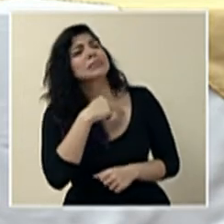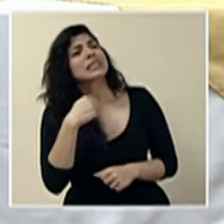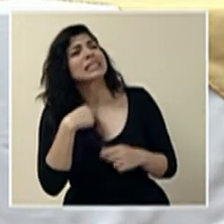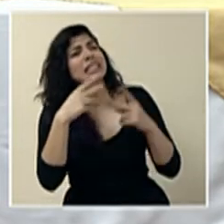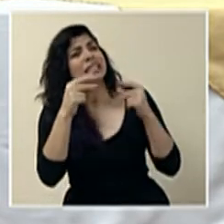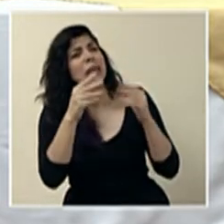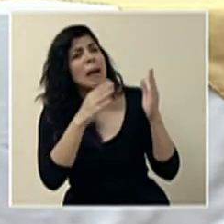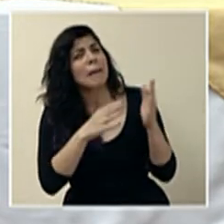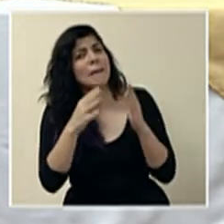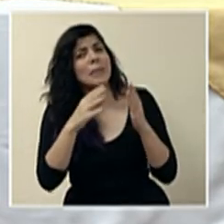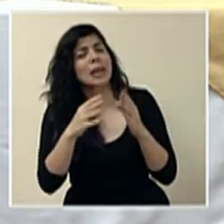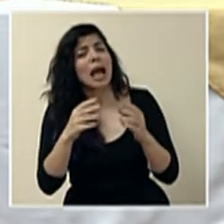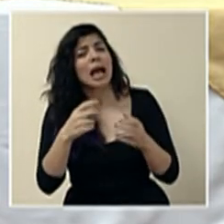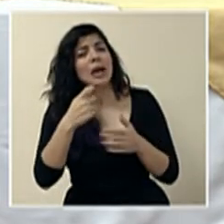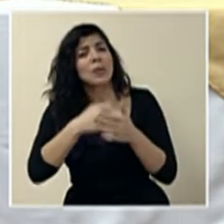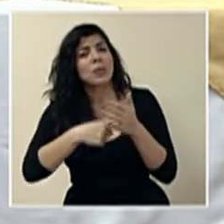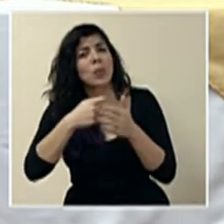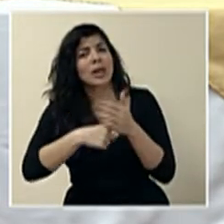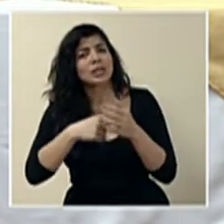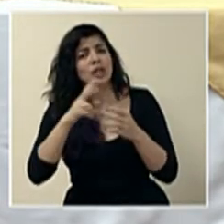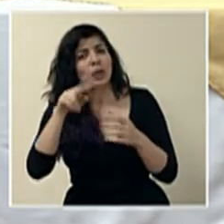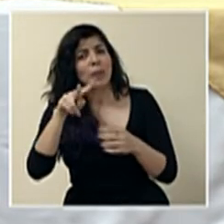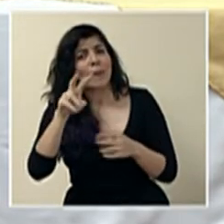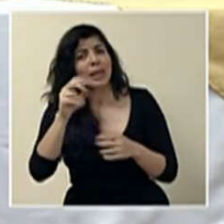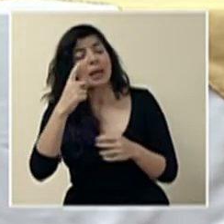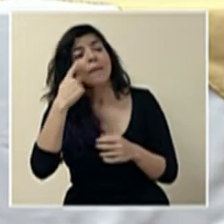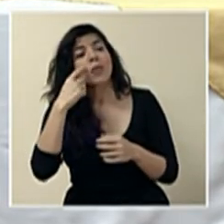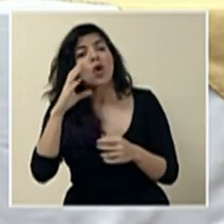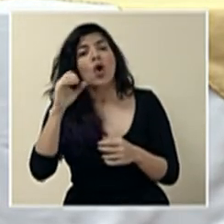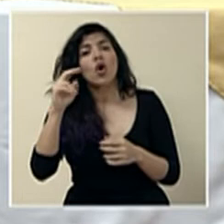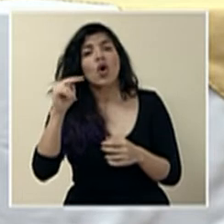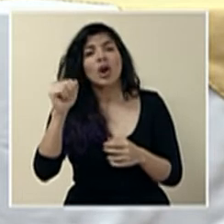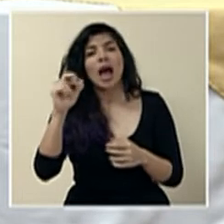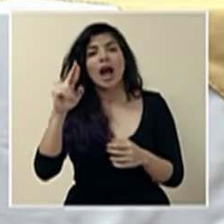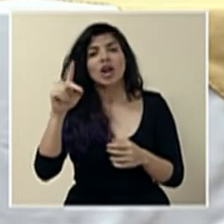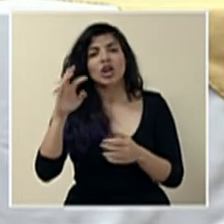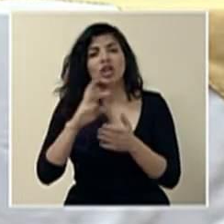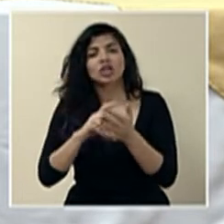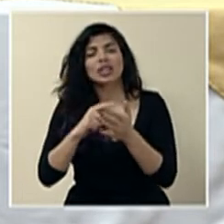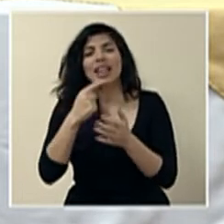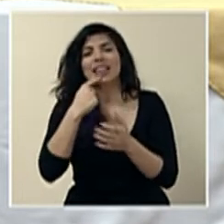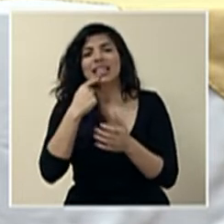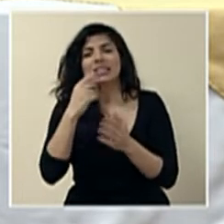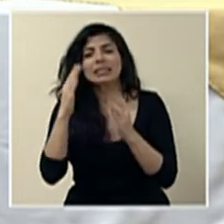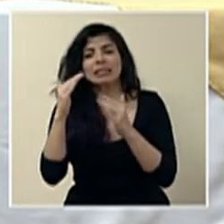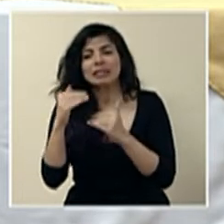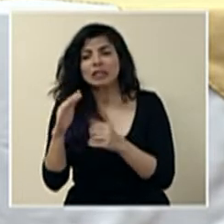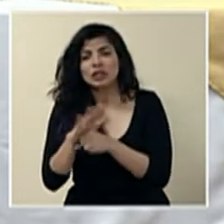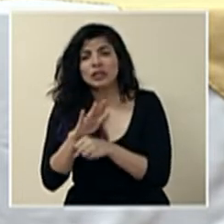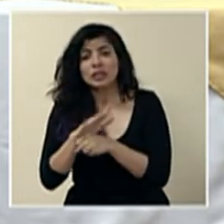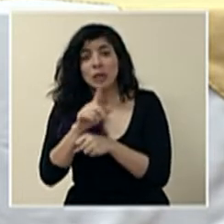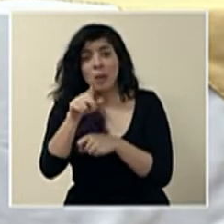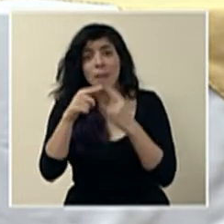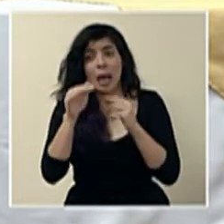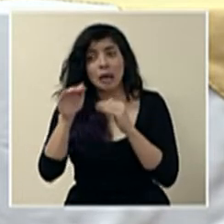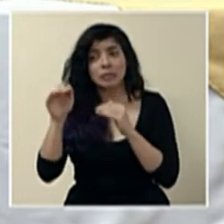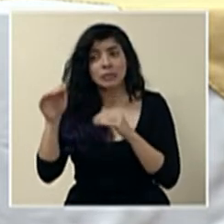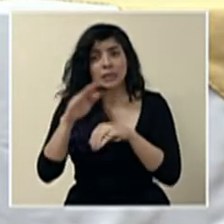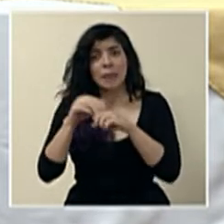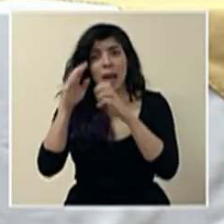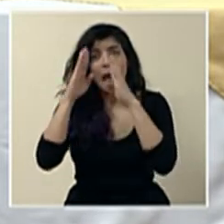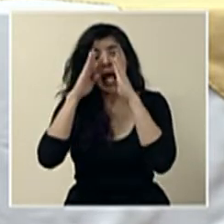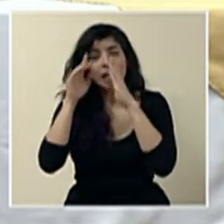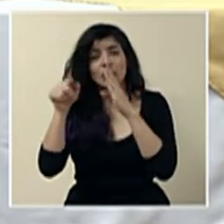de impuestos en 2020 a raíz de la solicitud de Conarroz de desabasto? ¿Tiene contemplado llamar la atención al sector arrocero ante las